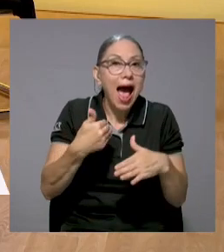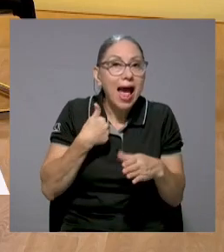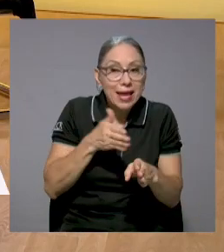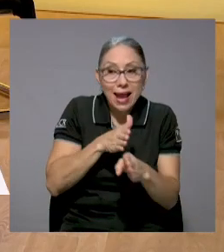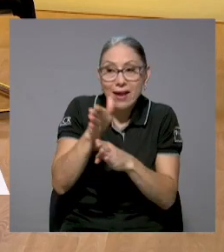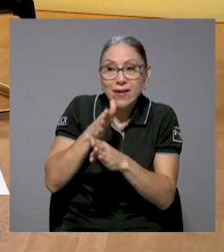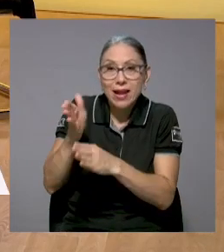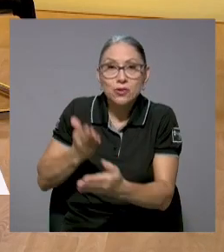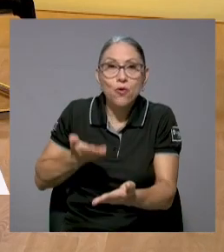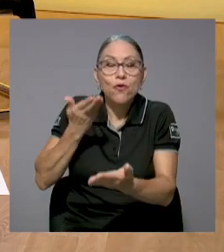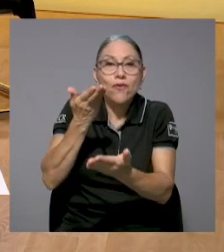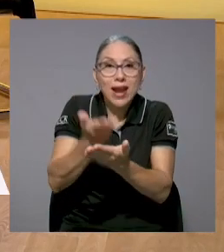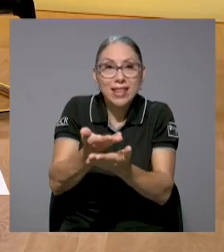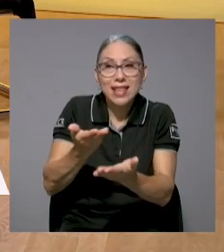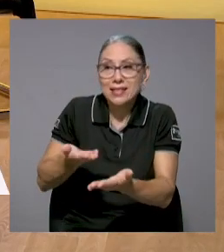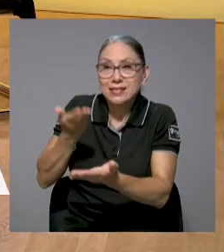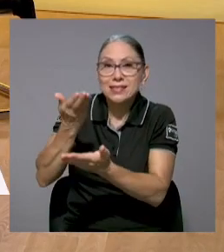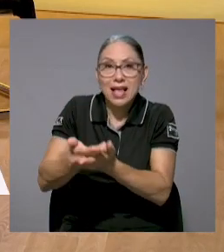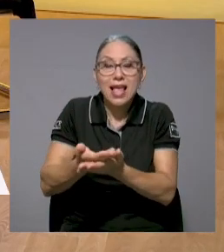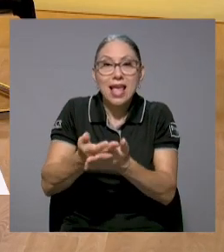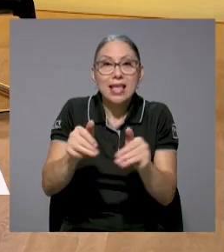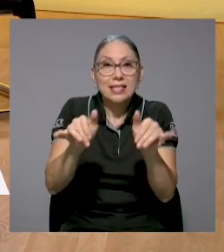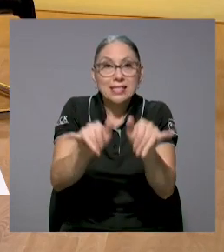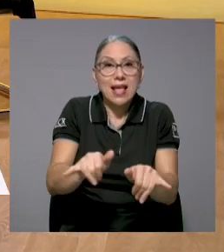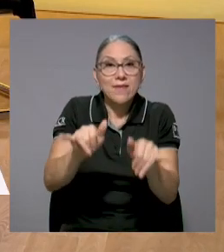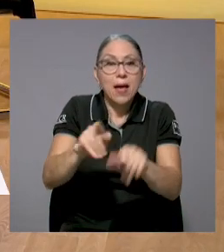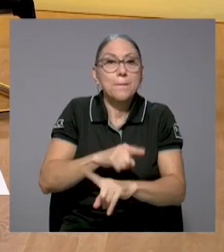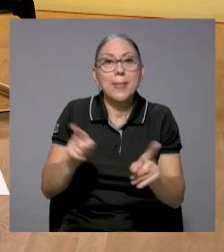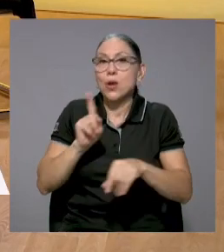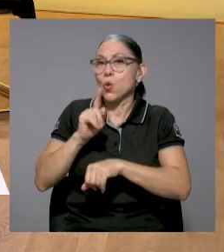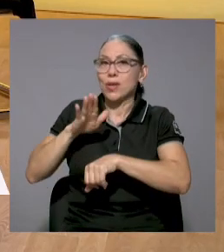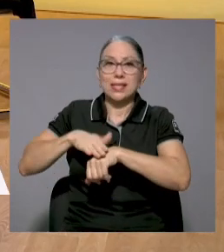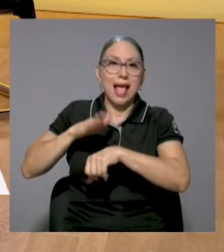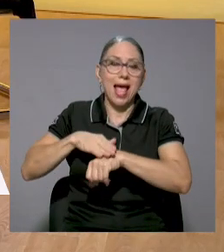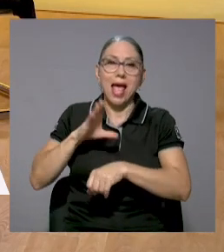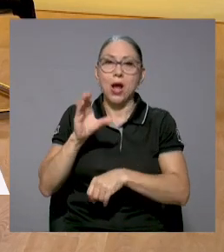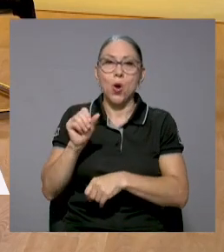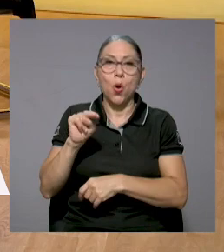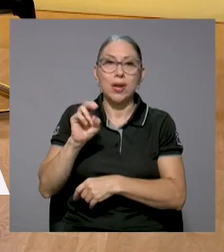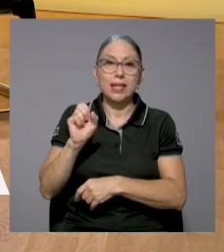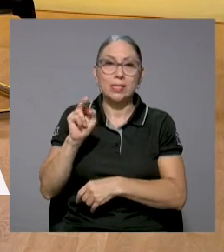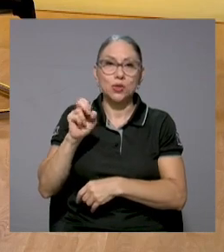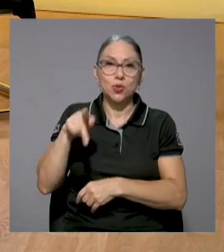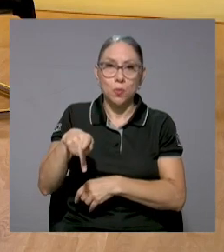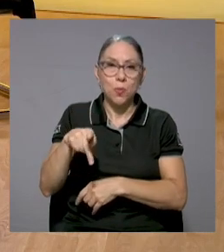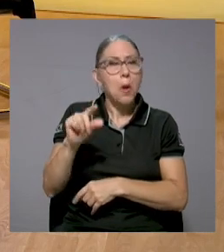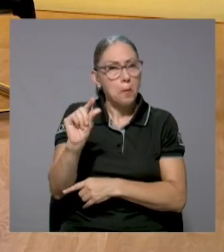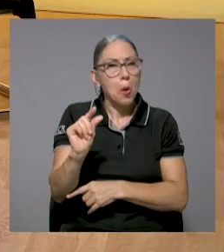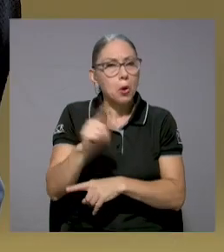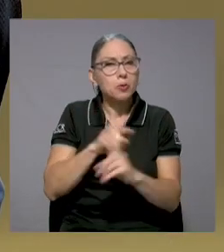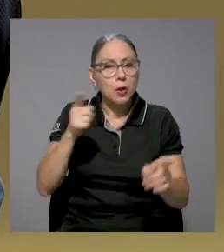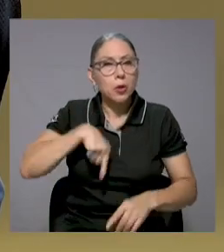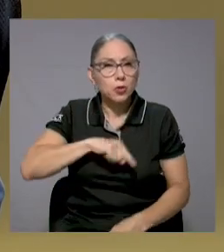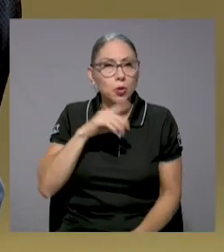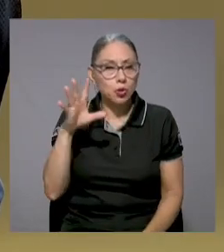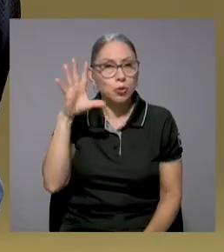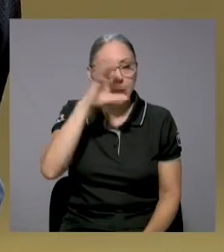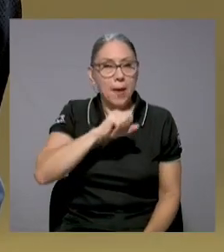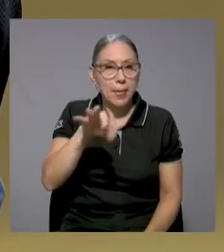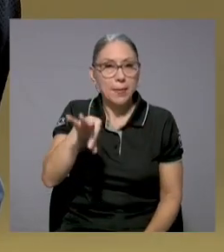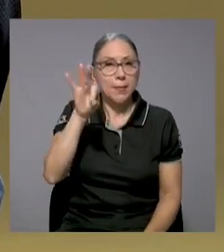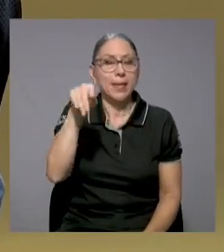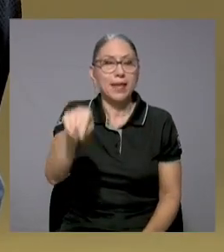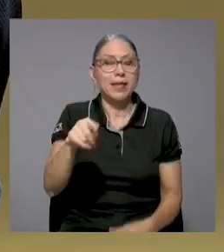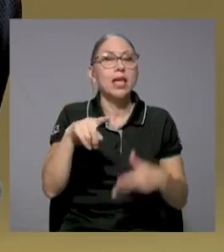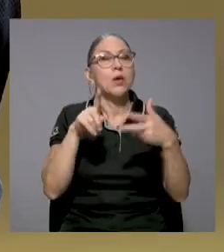vigentes, digamos que están ofreciéndose pero que no estaban autorizadas todavía por el CONESUB. Son pocos casos, pero encontramos ese dato, por ejemplo. Y